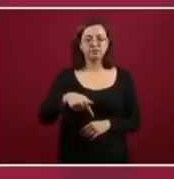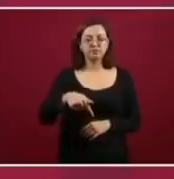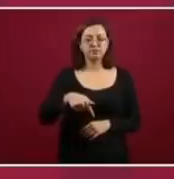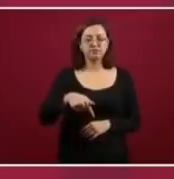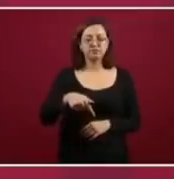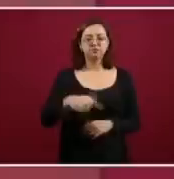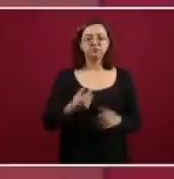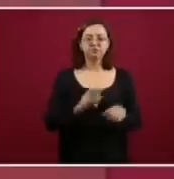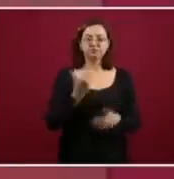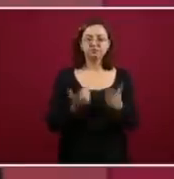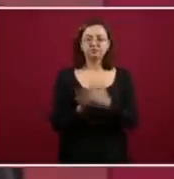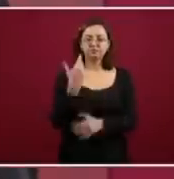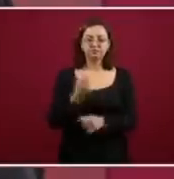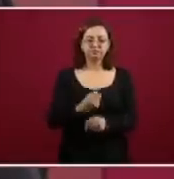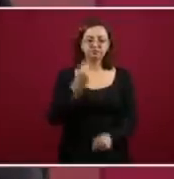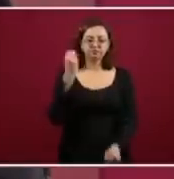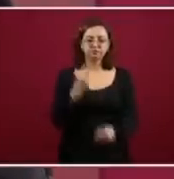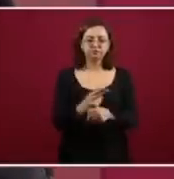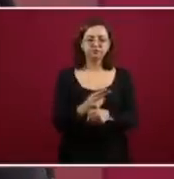temprano